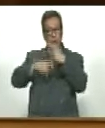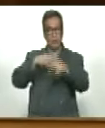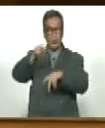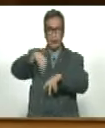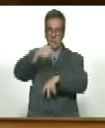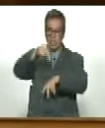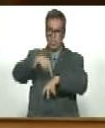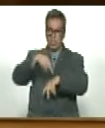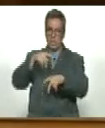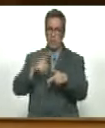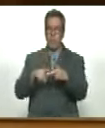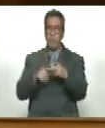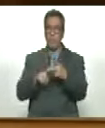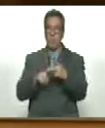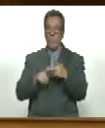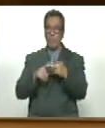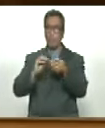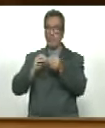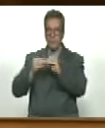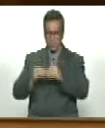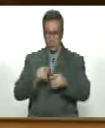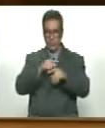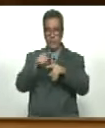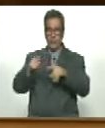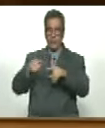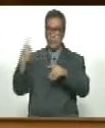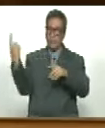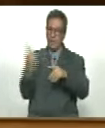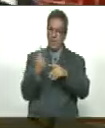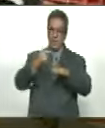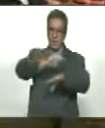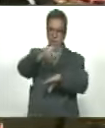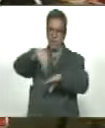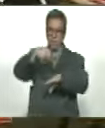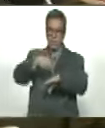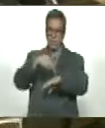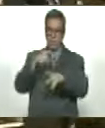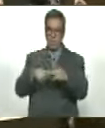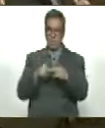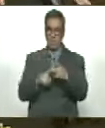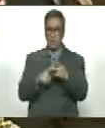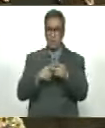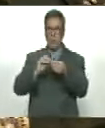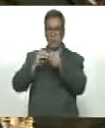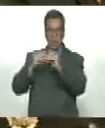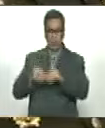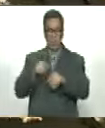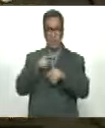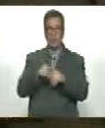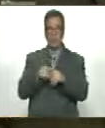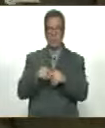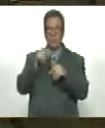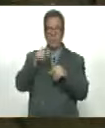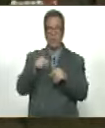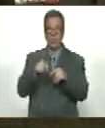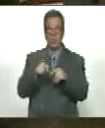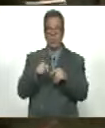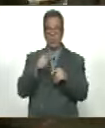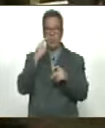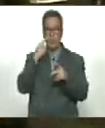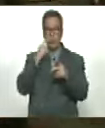nacional, la recuperación del ingreso nacional, la recuperación todavía